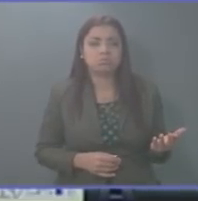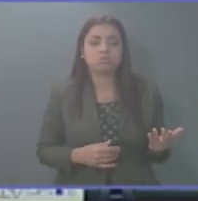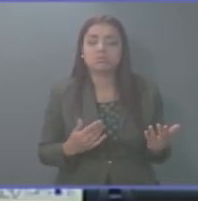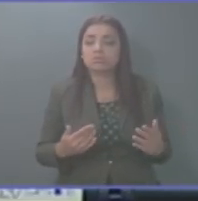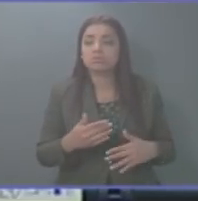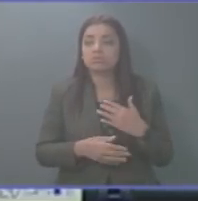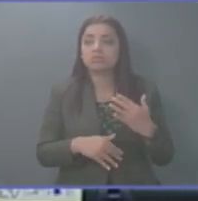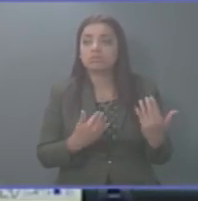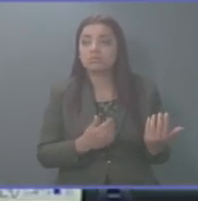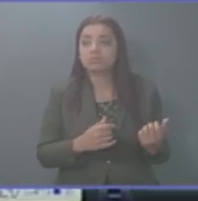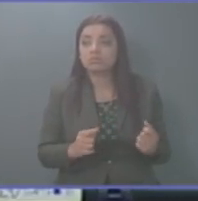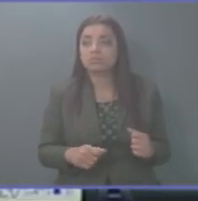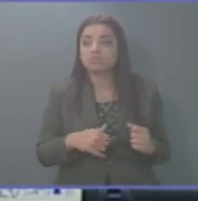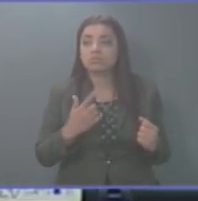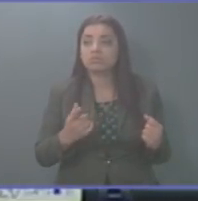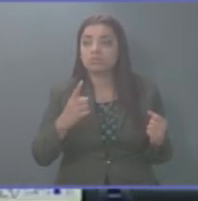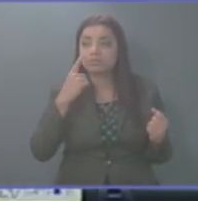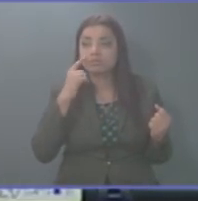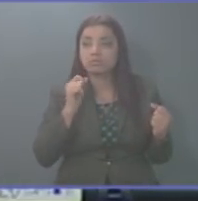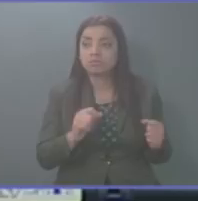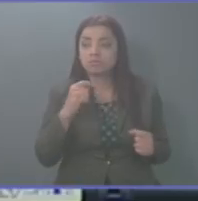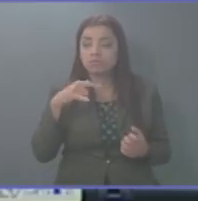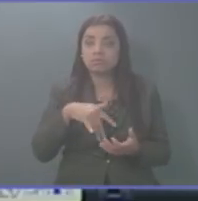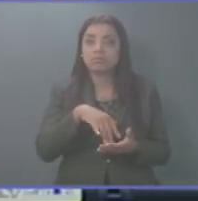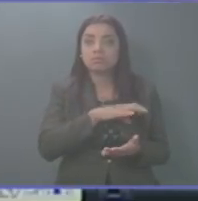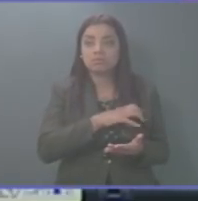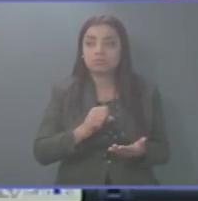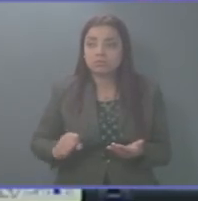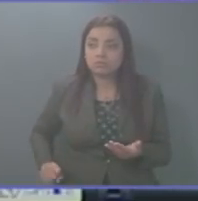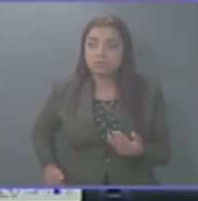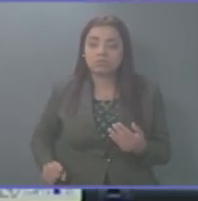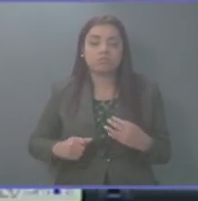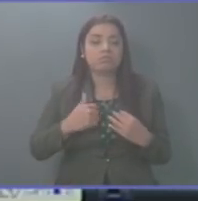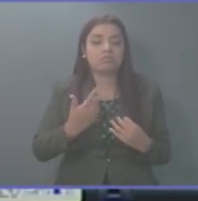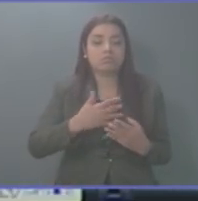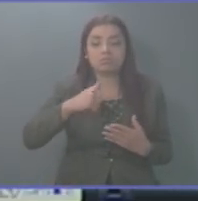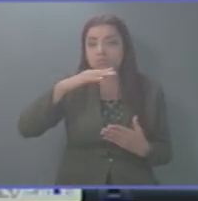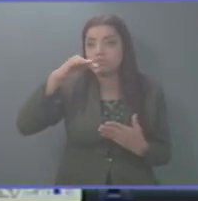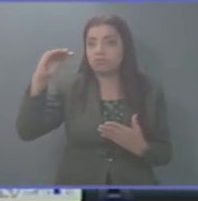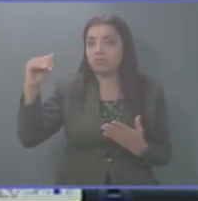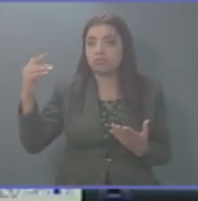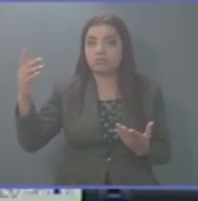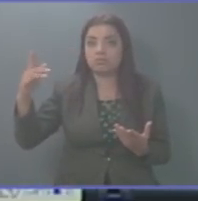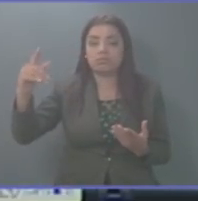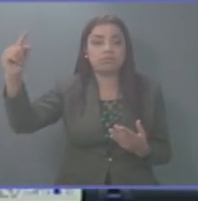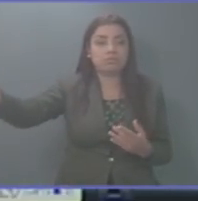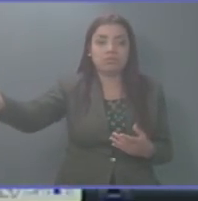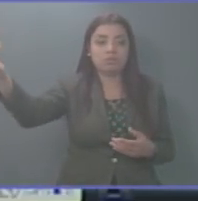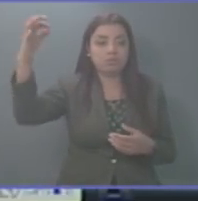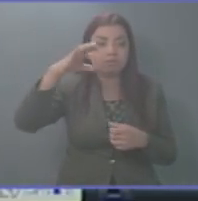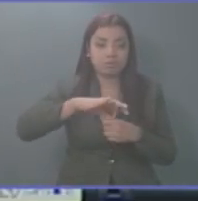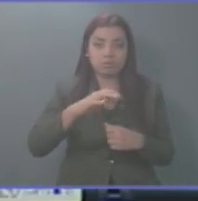¿Por qué no tiene potestad de decidir un salvadoreño que reside fuera de nuestras fronteras? Solo porque no está acá.